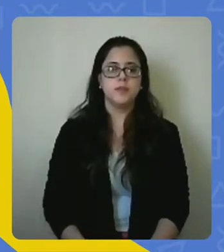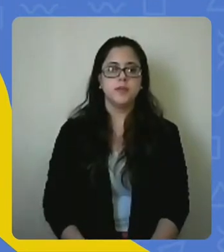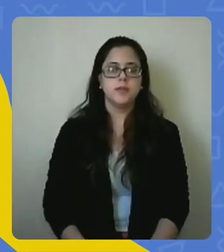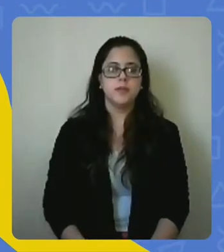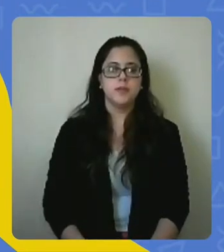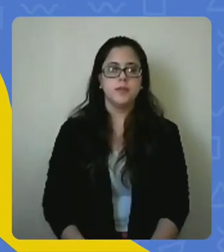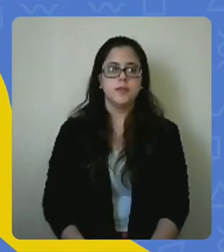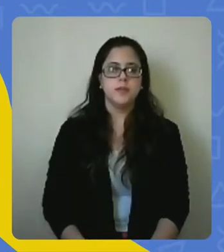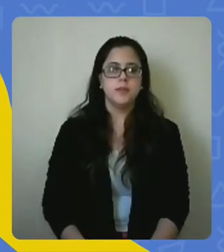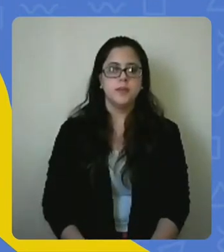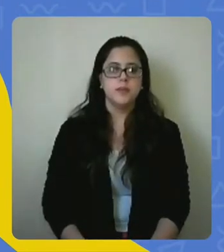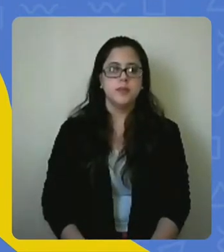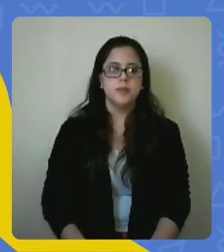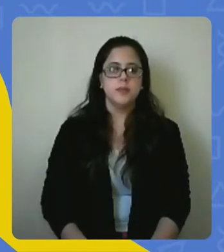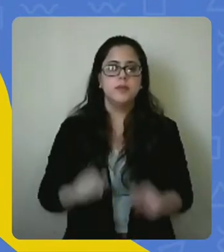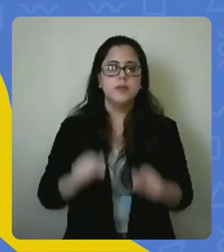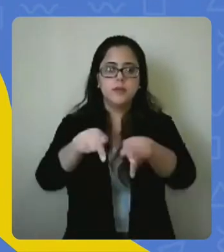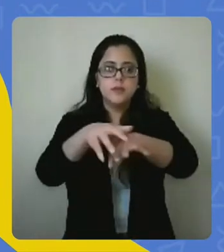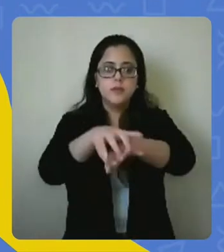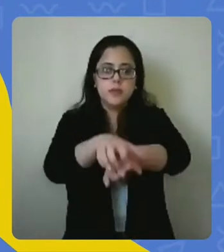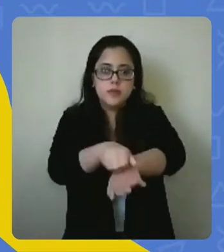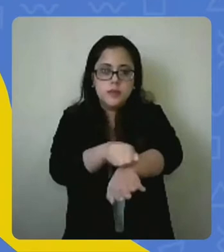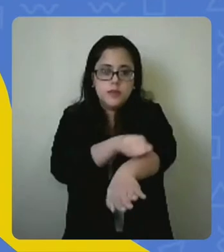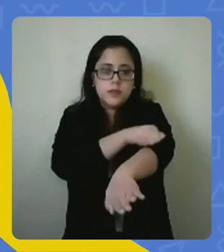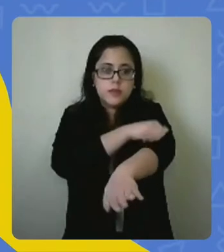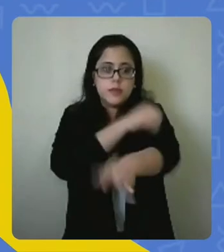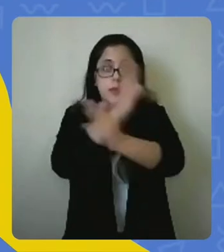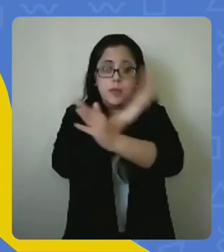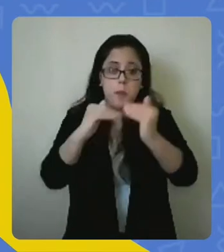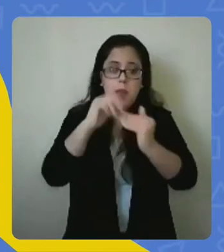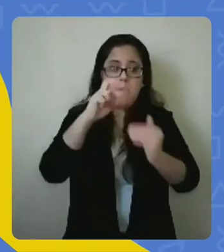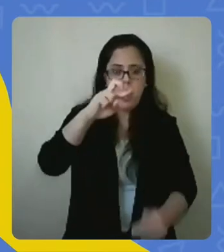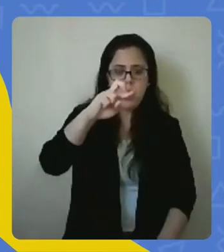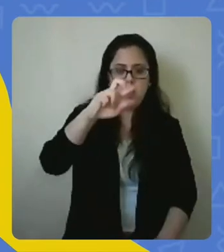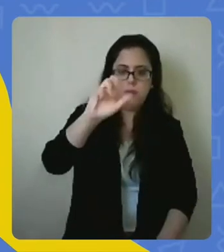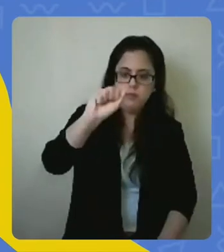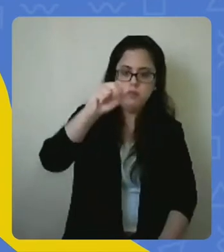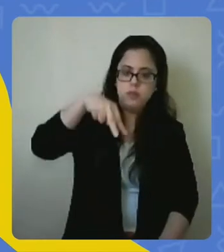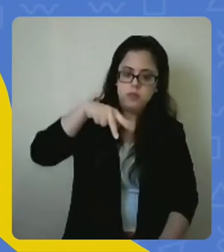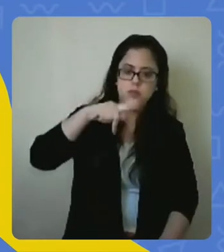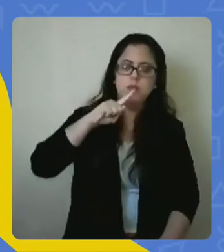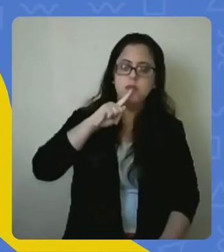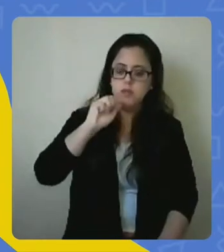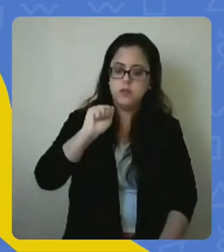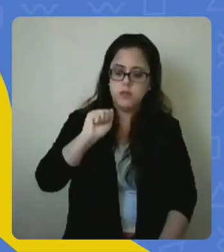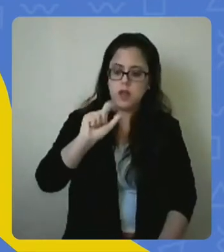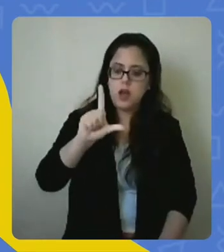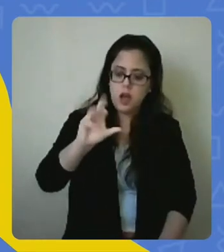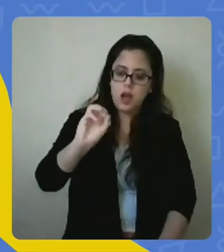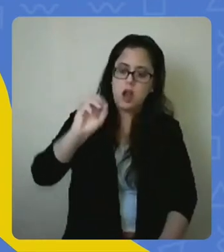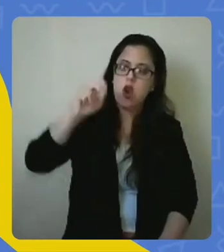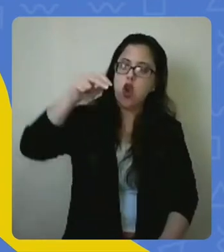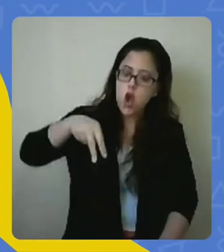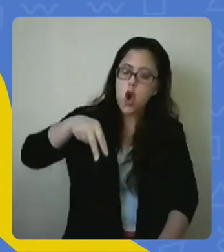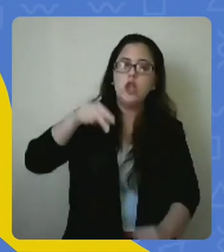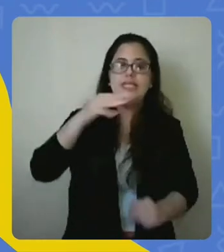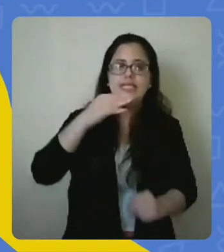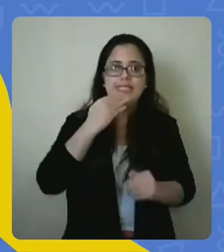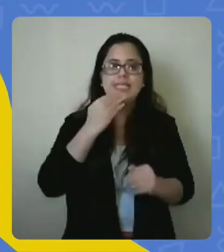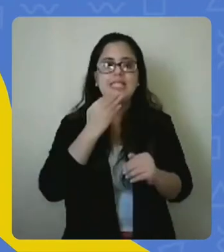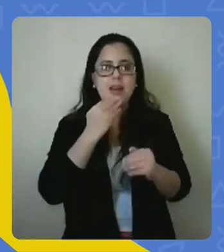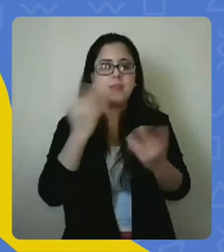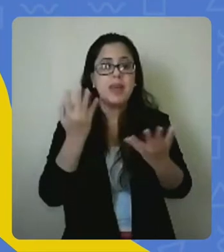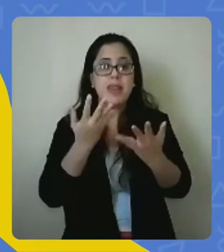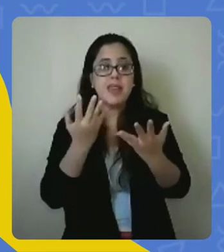Pantalón tiene la misma cantidad de sílabas y es como una prenda de vestir. Se parecía en dos cosas. Ahí ocuparon las dos categorías. Era